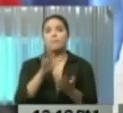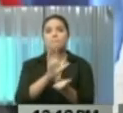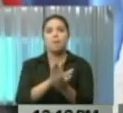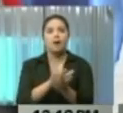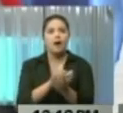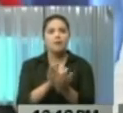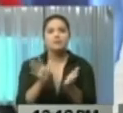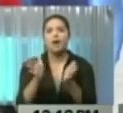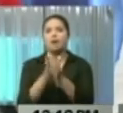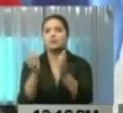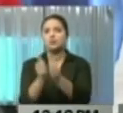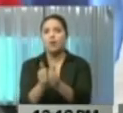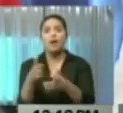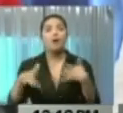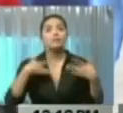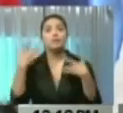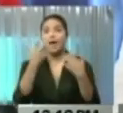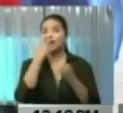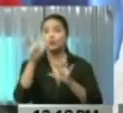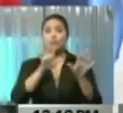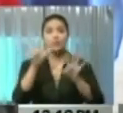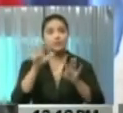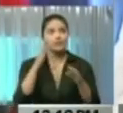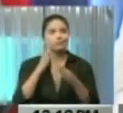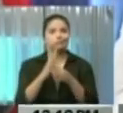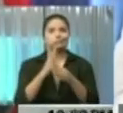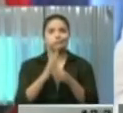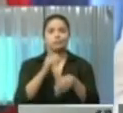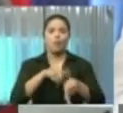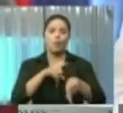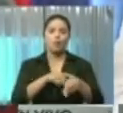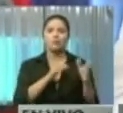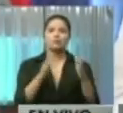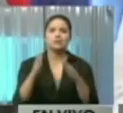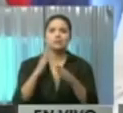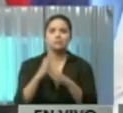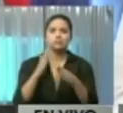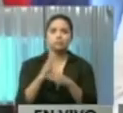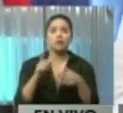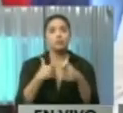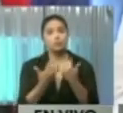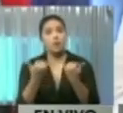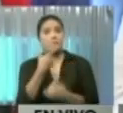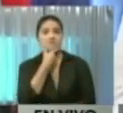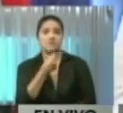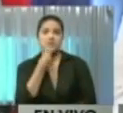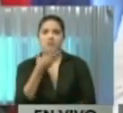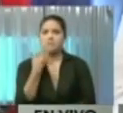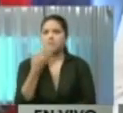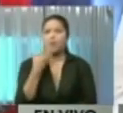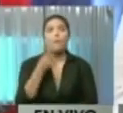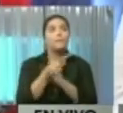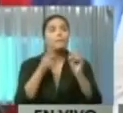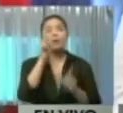en Anzoátegui, y las actividades turísticas se ven limitadas por el horario, y esto va a facilitar eso. Pero en toda